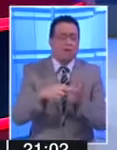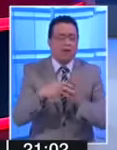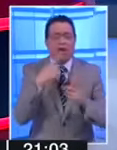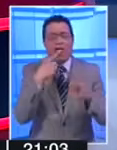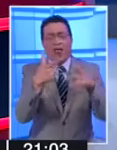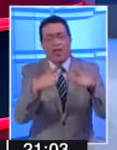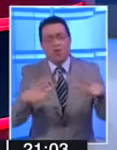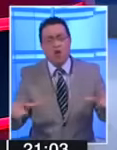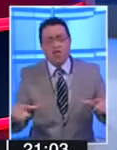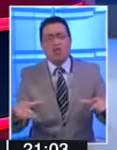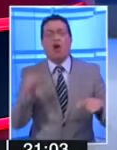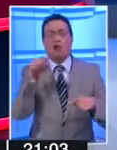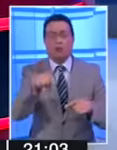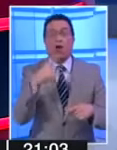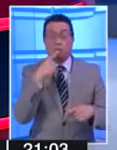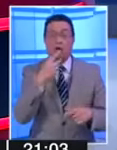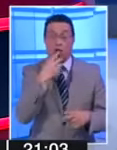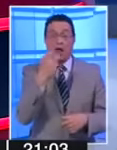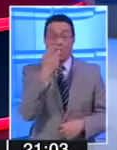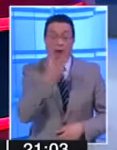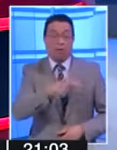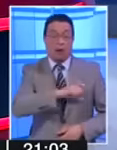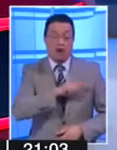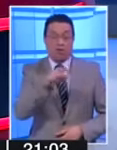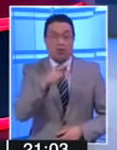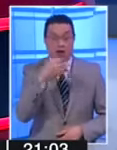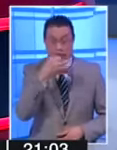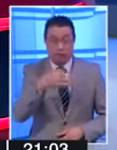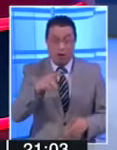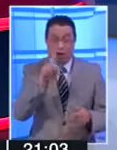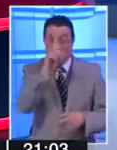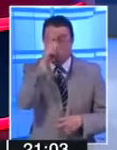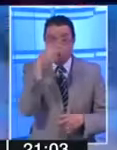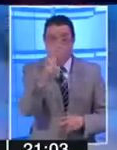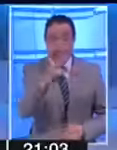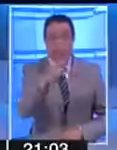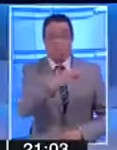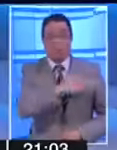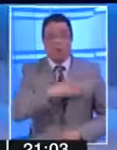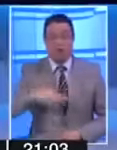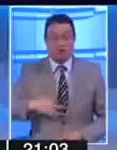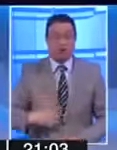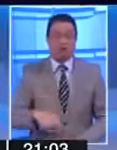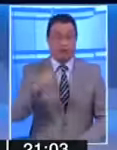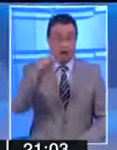el principal problema del castellano al que nos ha acostumbrado el ministro. Hoy, en CNN.